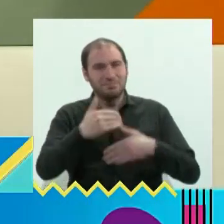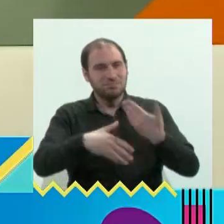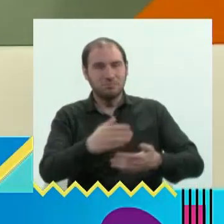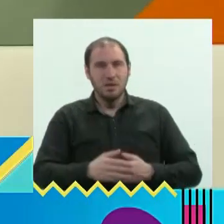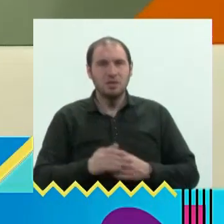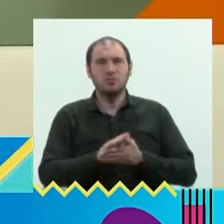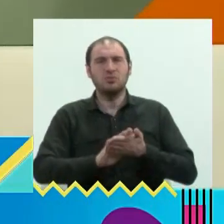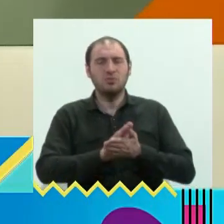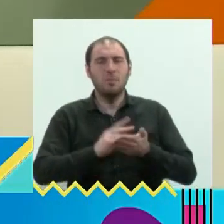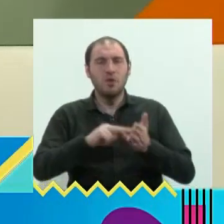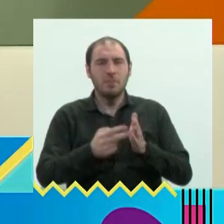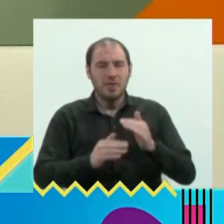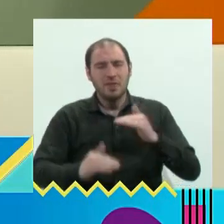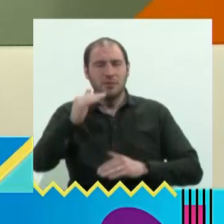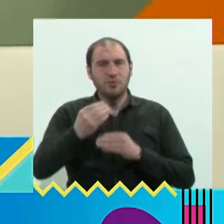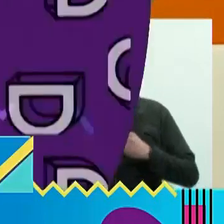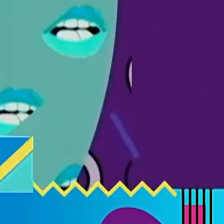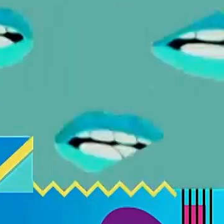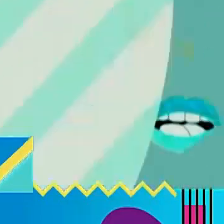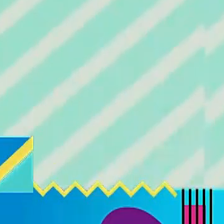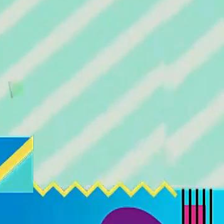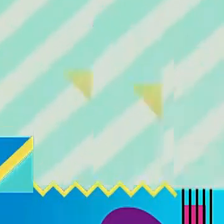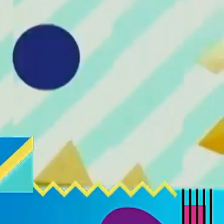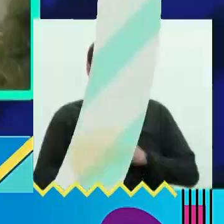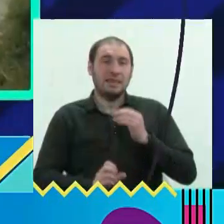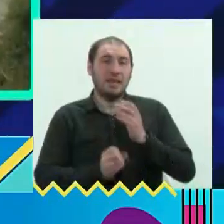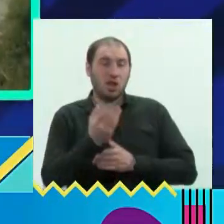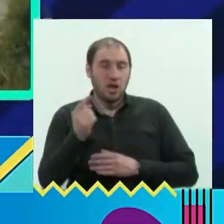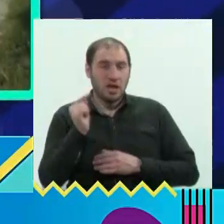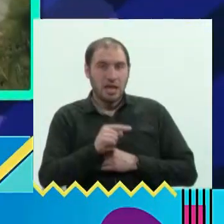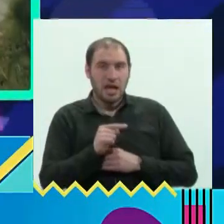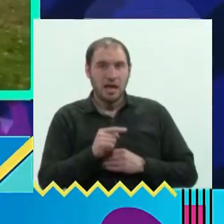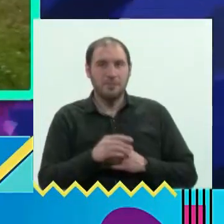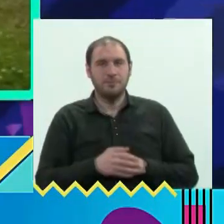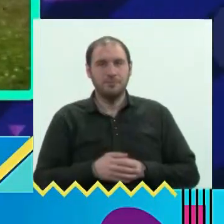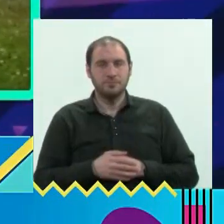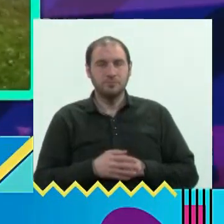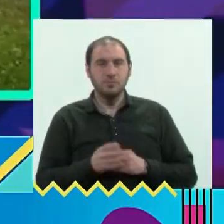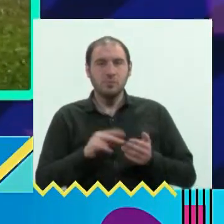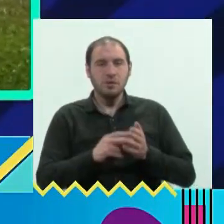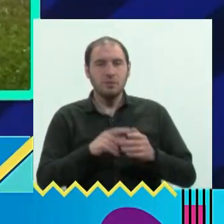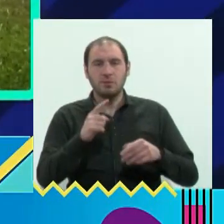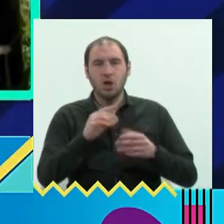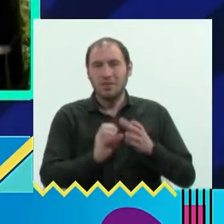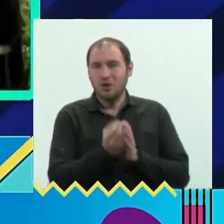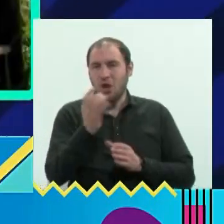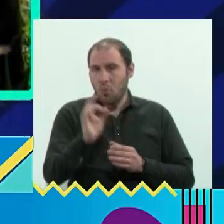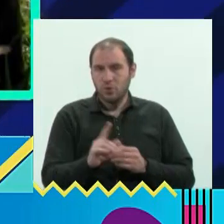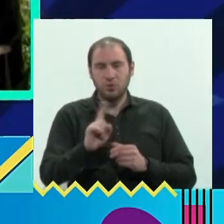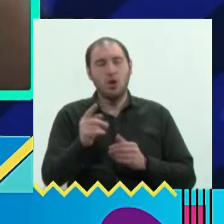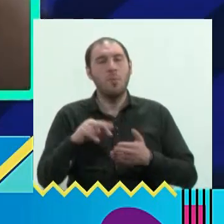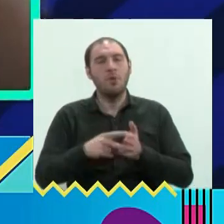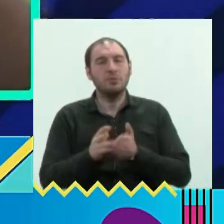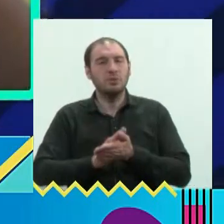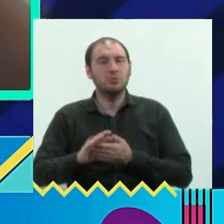cómo resolvemos el problema de la desigualdad? A partir de la tecnología, no es un problema que se resuelva con tecnología, es un problema que